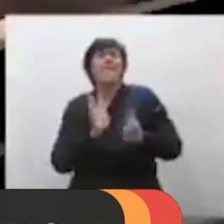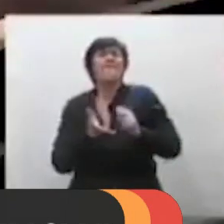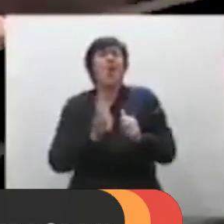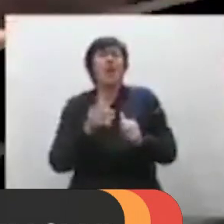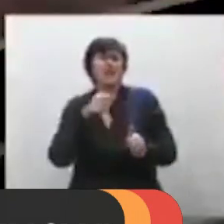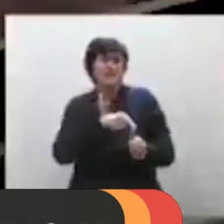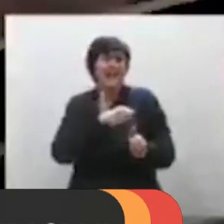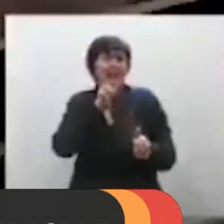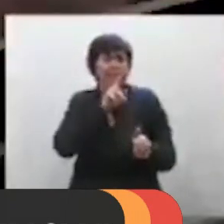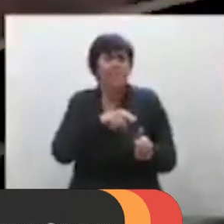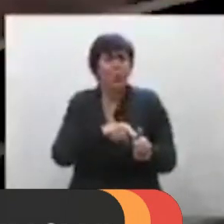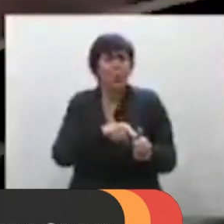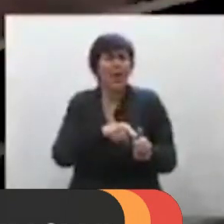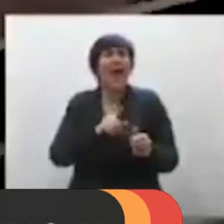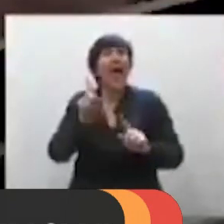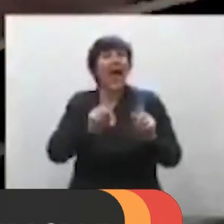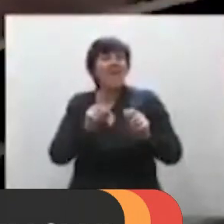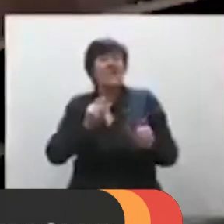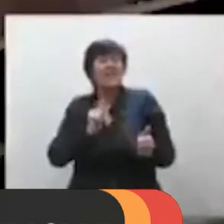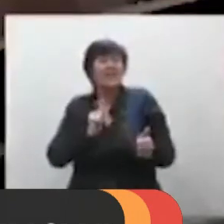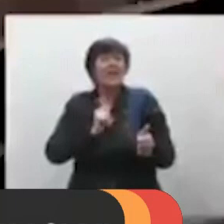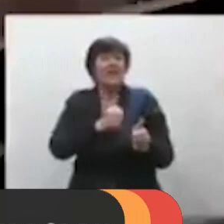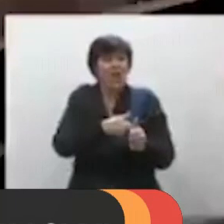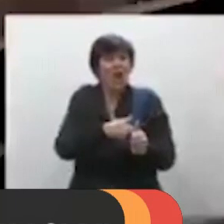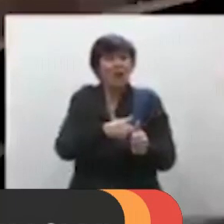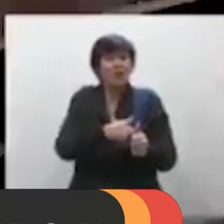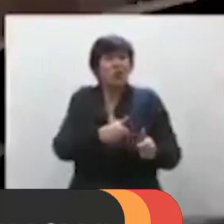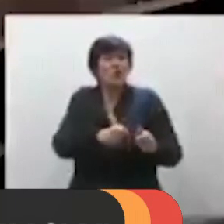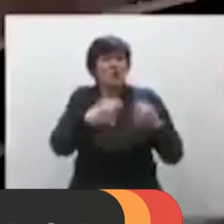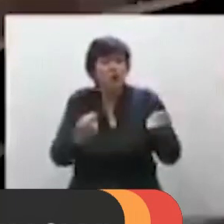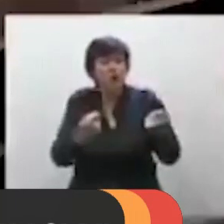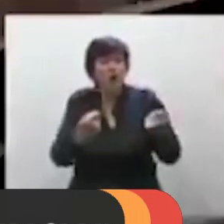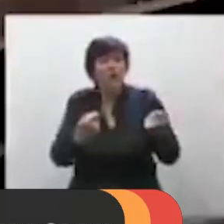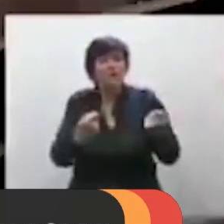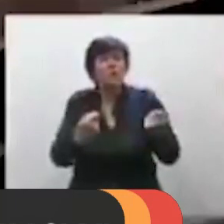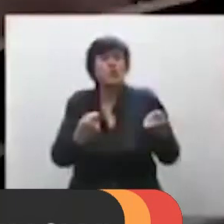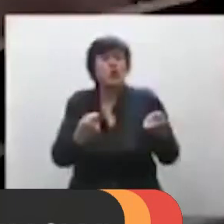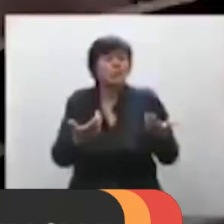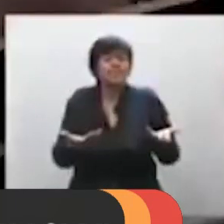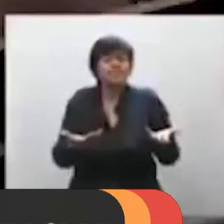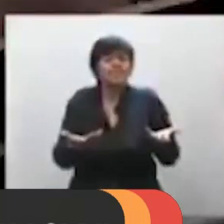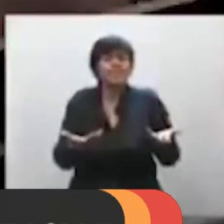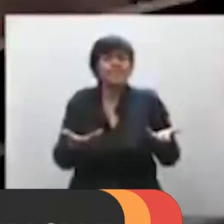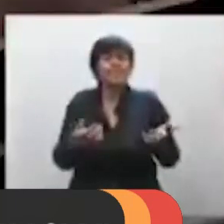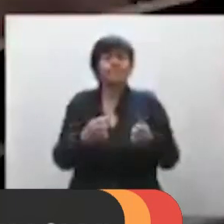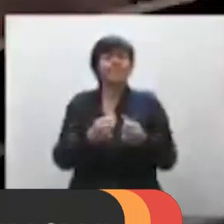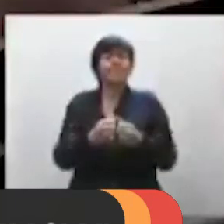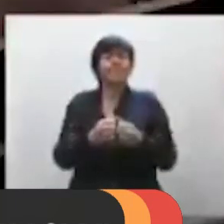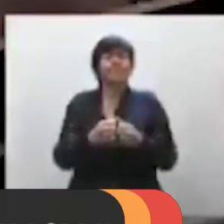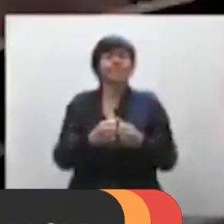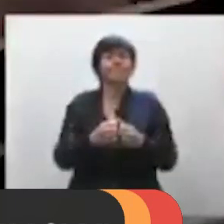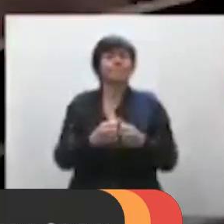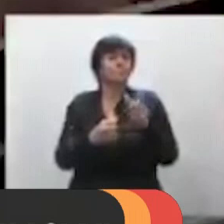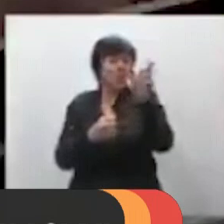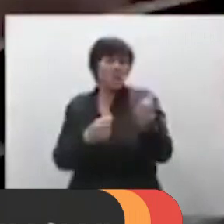mujer, sino que a veces la violación es un acto no voluntario con una